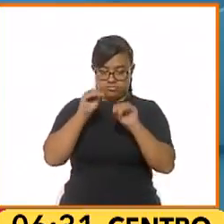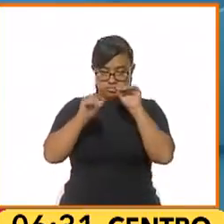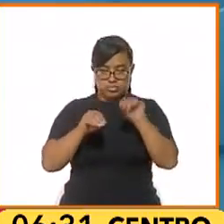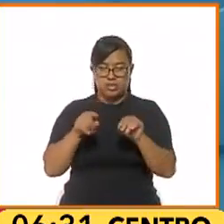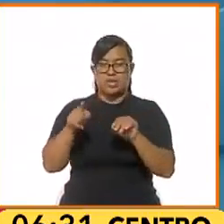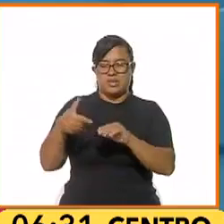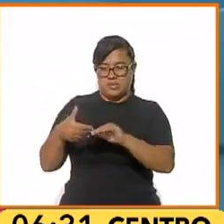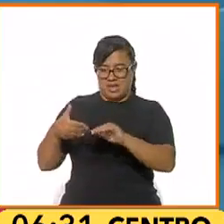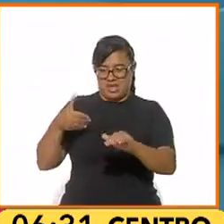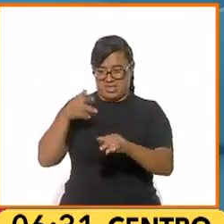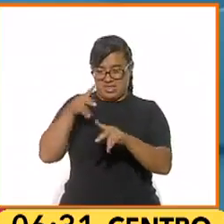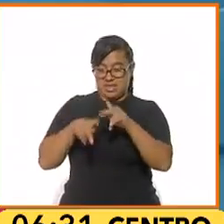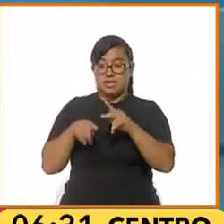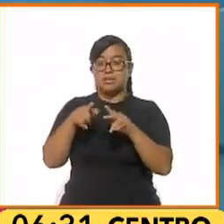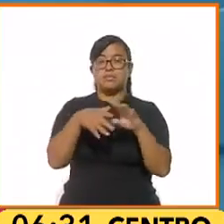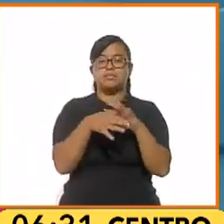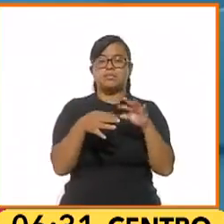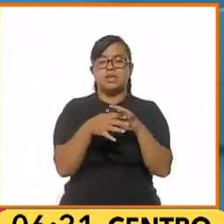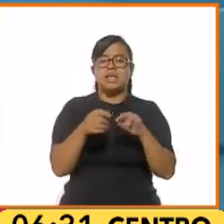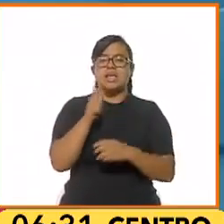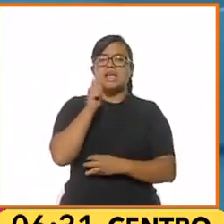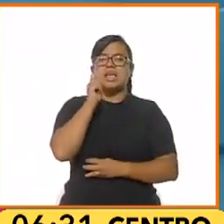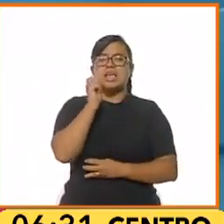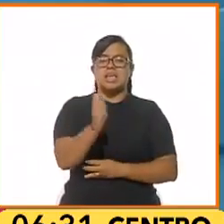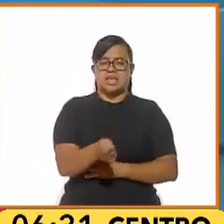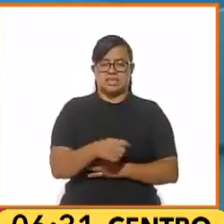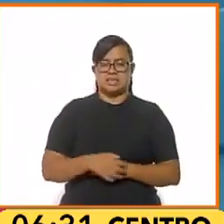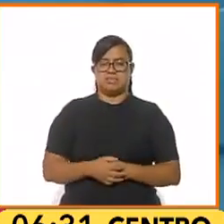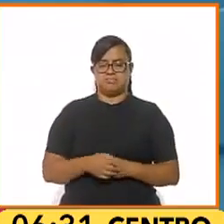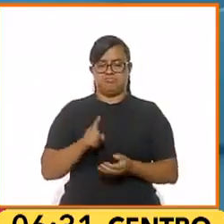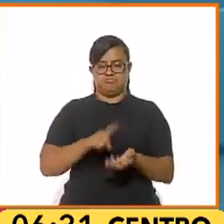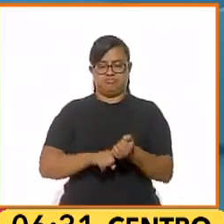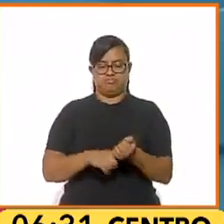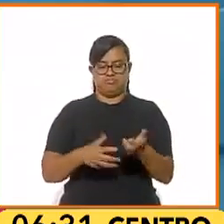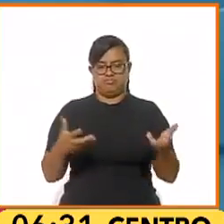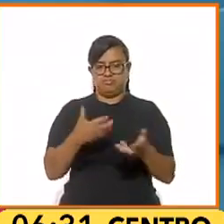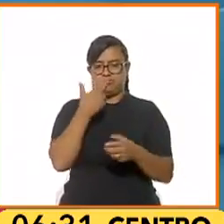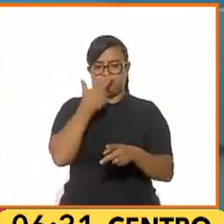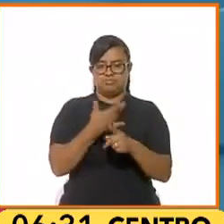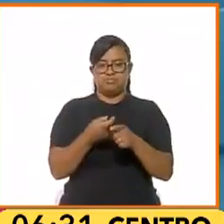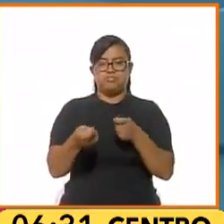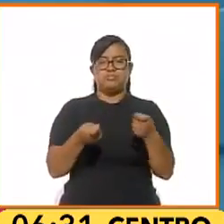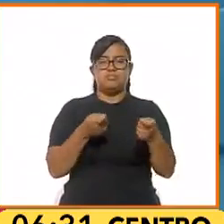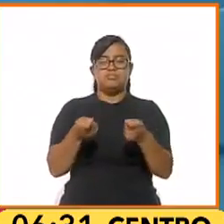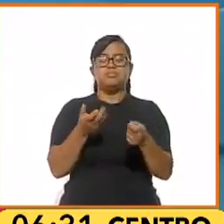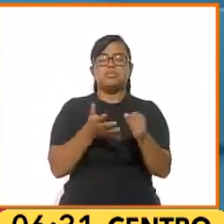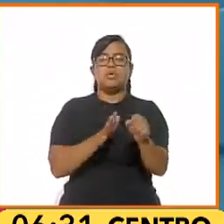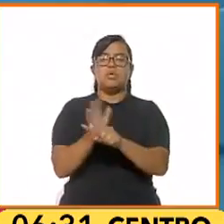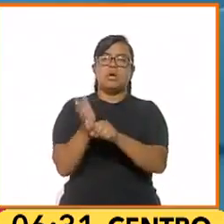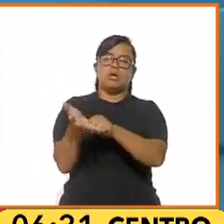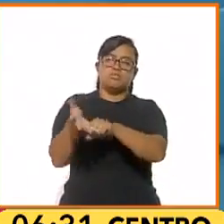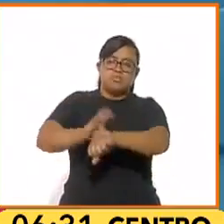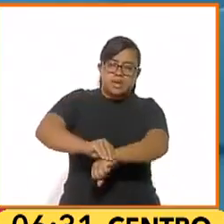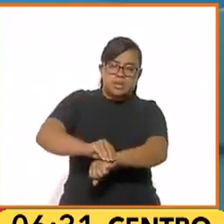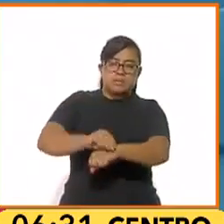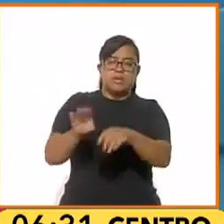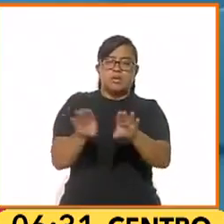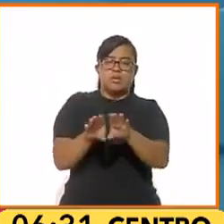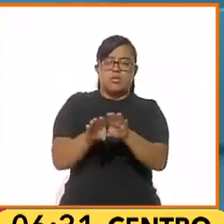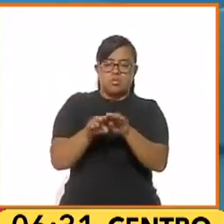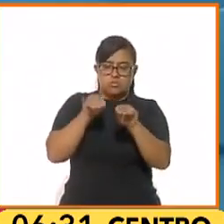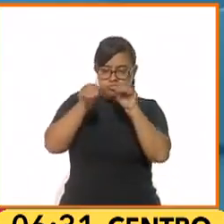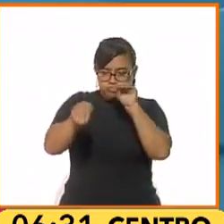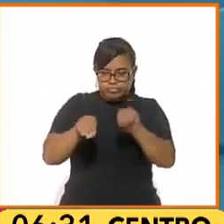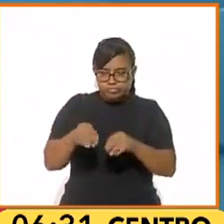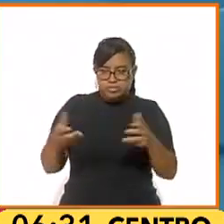antes del corte, pues en qué consiste la parte medular que tiene que ver con las concesiones, con los concesionarios, con los